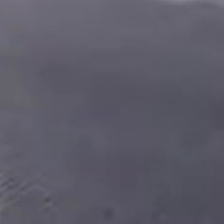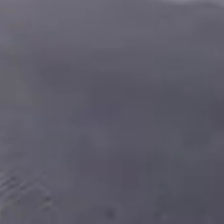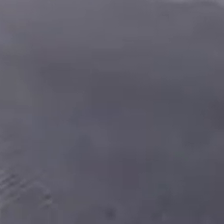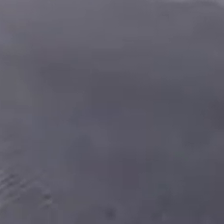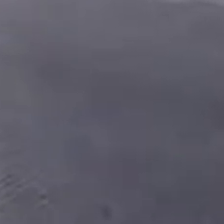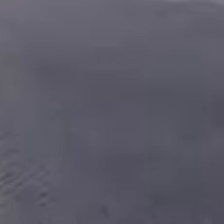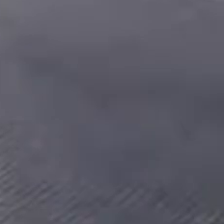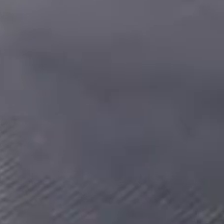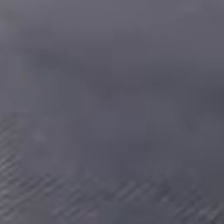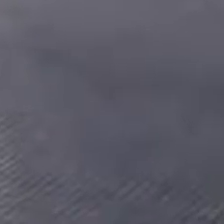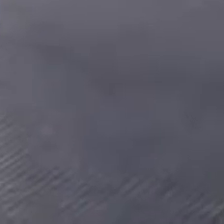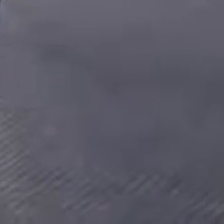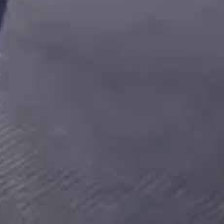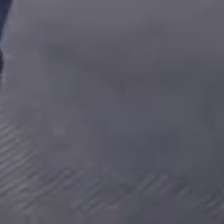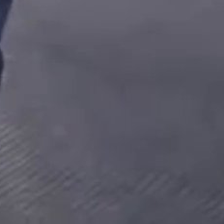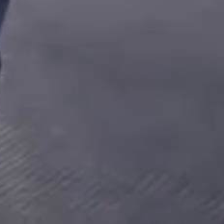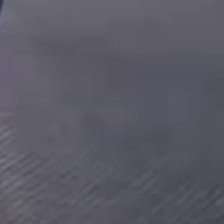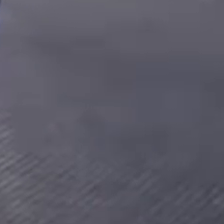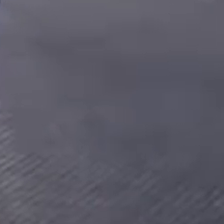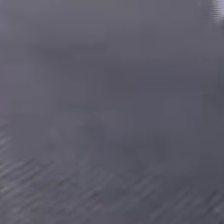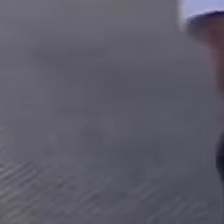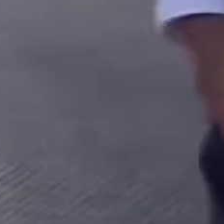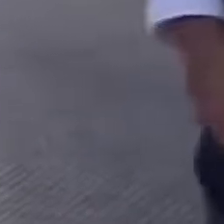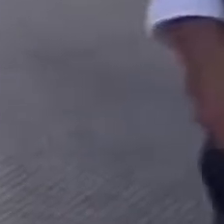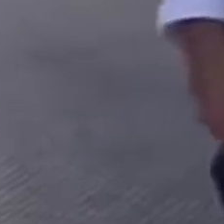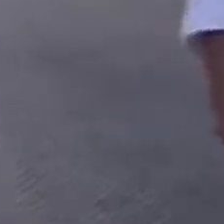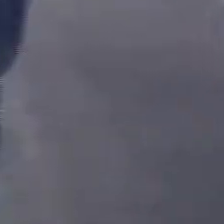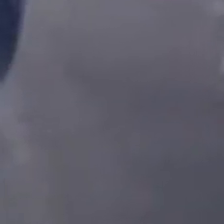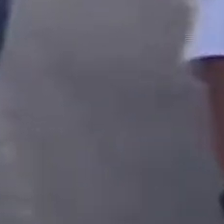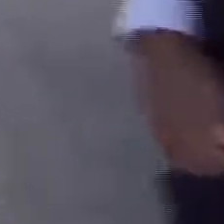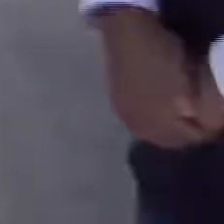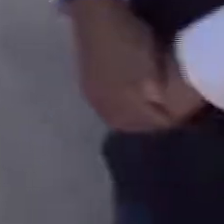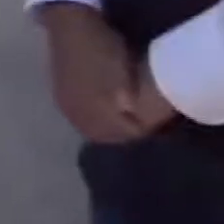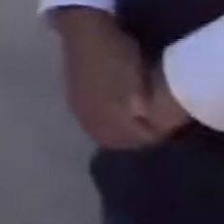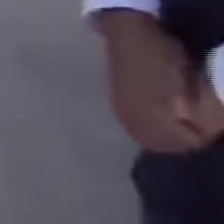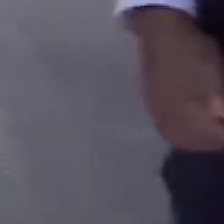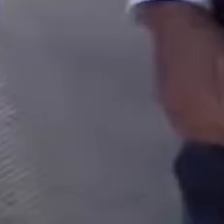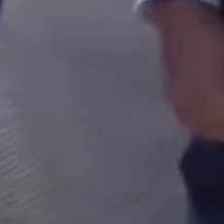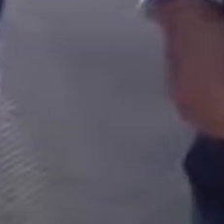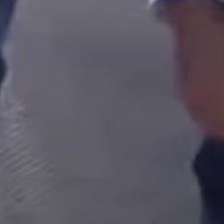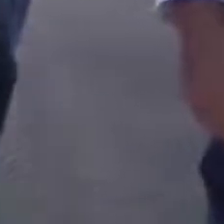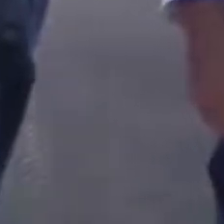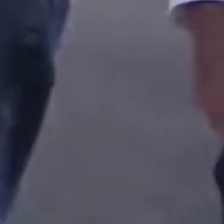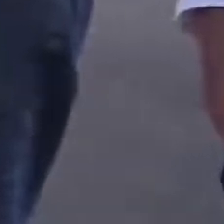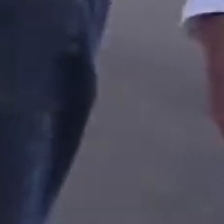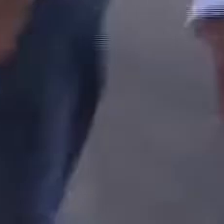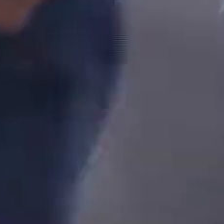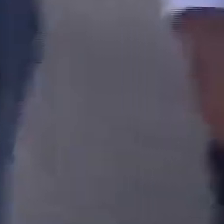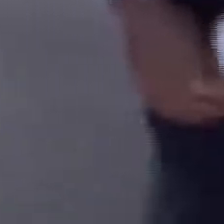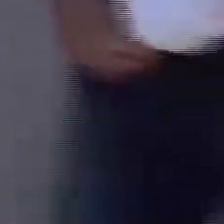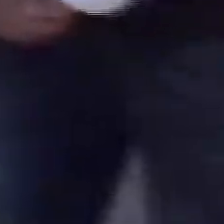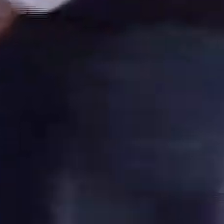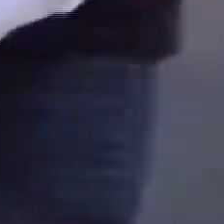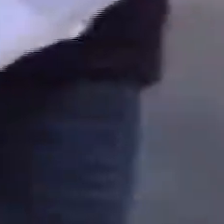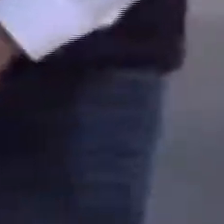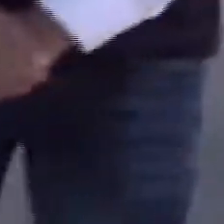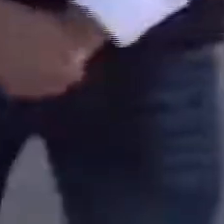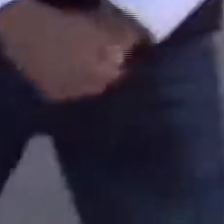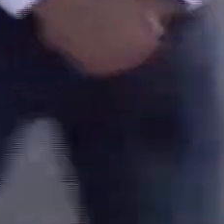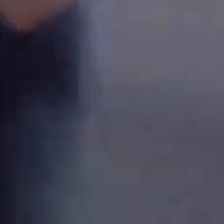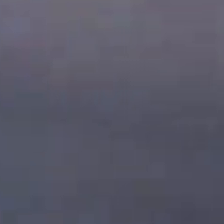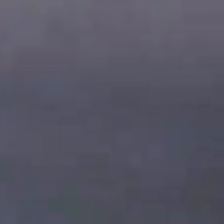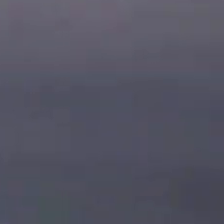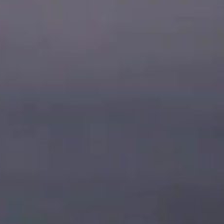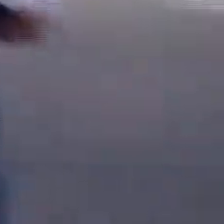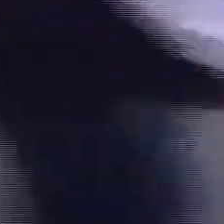o si necesitamos ayudar. Que se ve el agua en una zona y es que alguien... Ahorita vemos la válvula físicamente acá. Entonces aquí